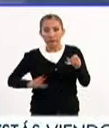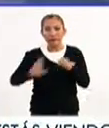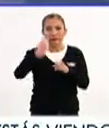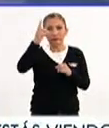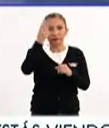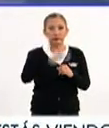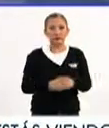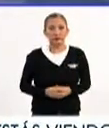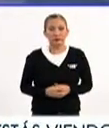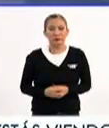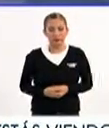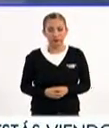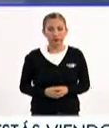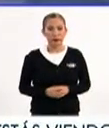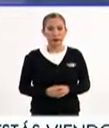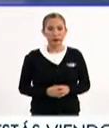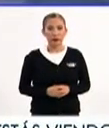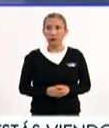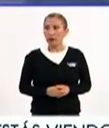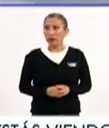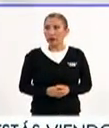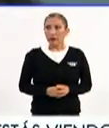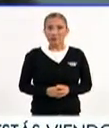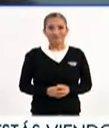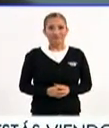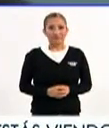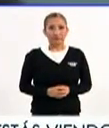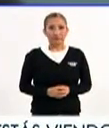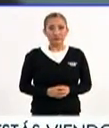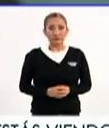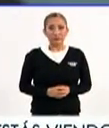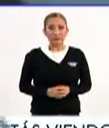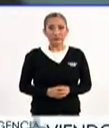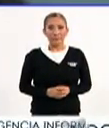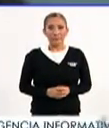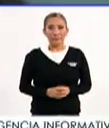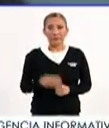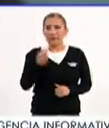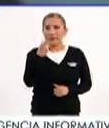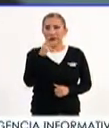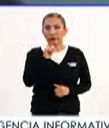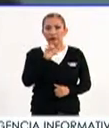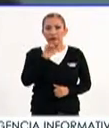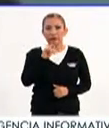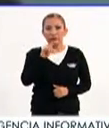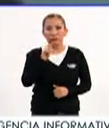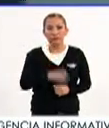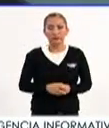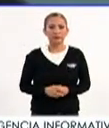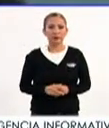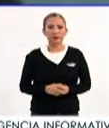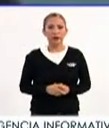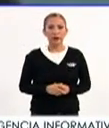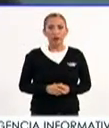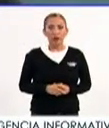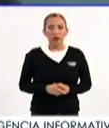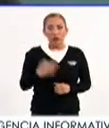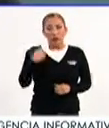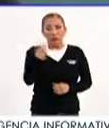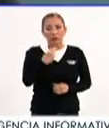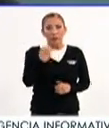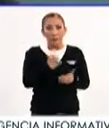universo. Bueno, creo que hablar de Einstein sería casi